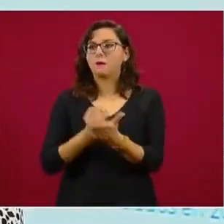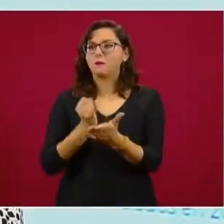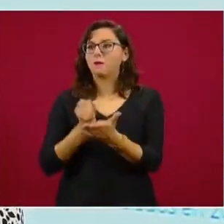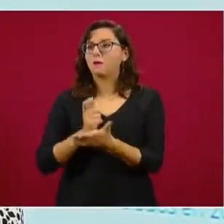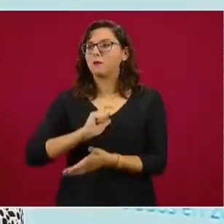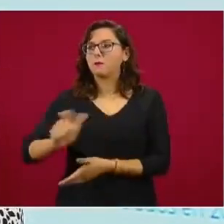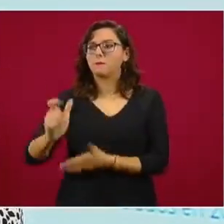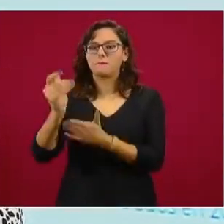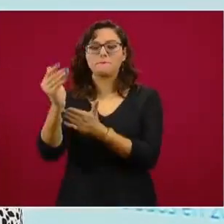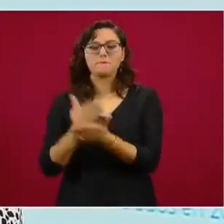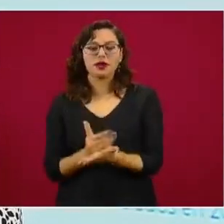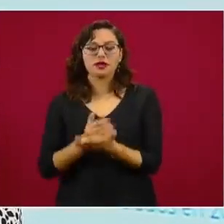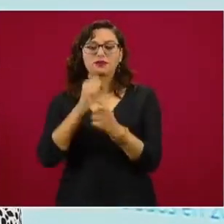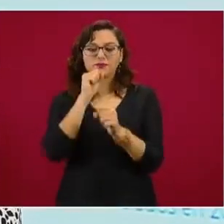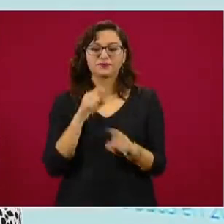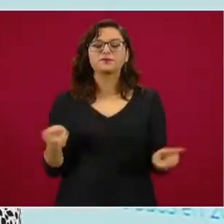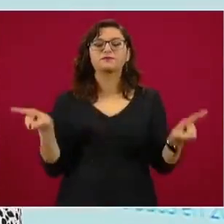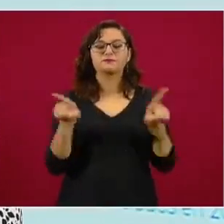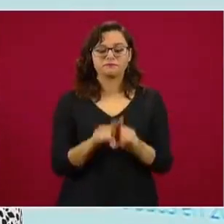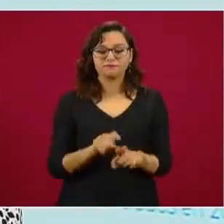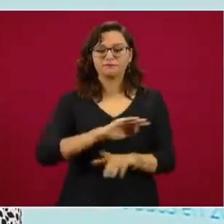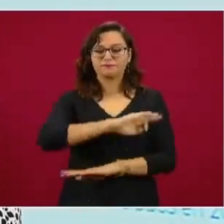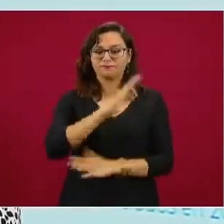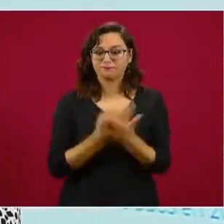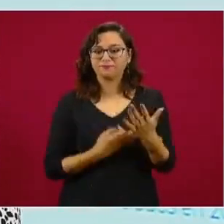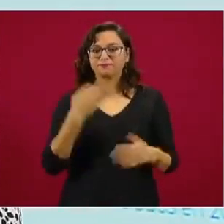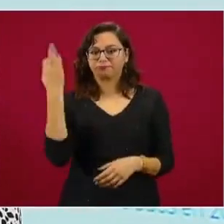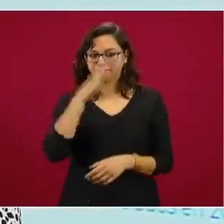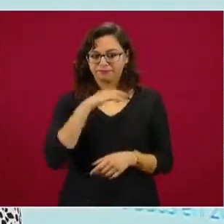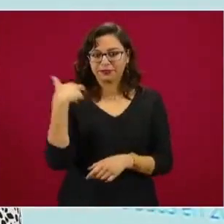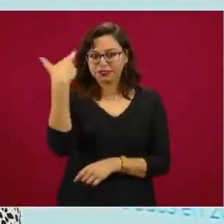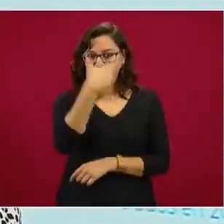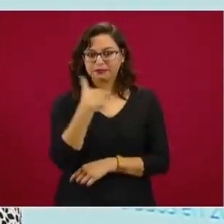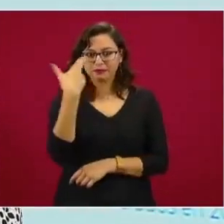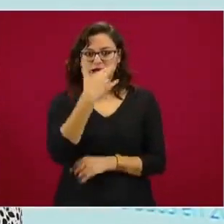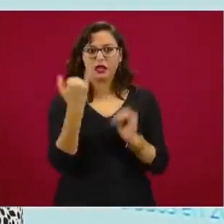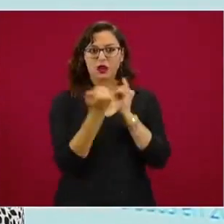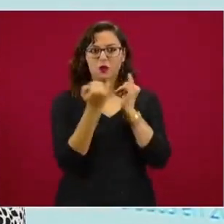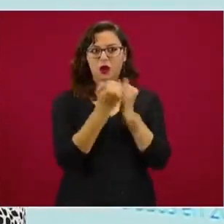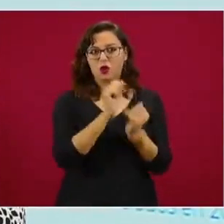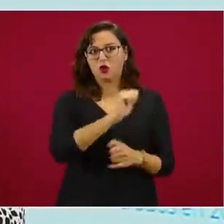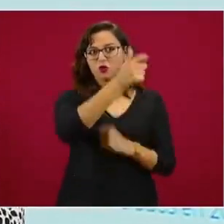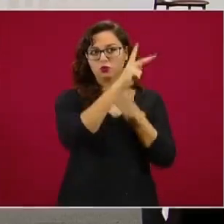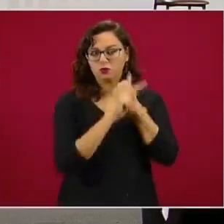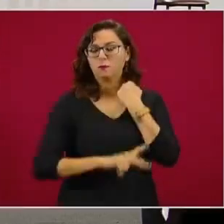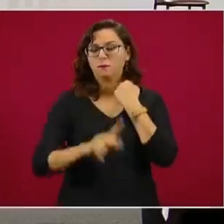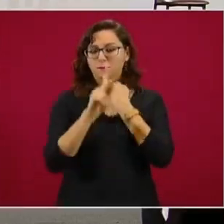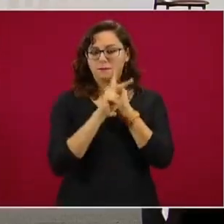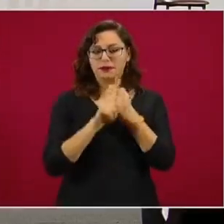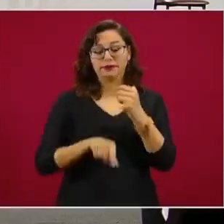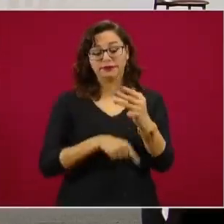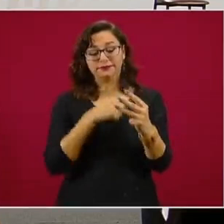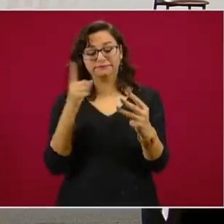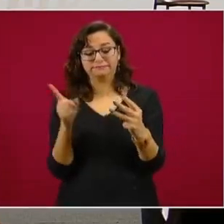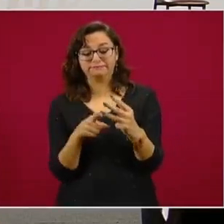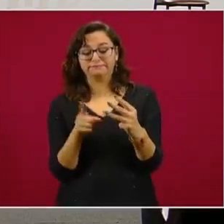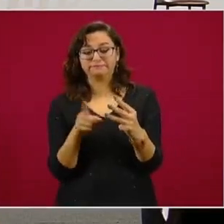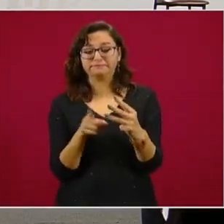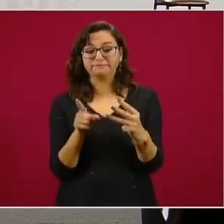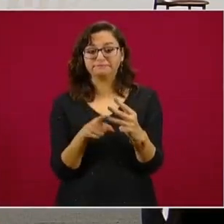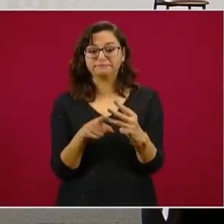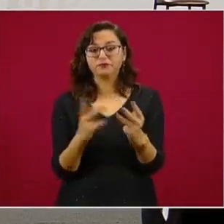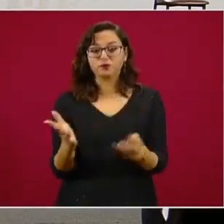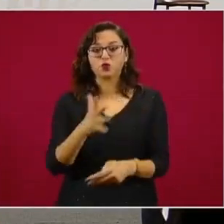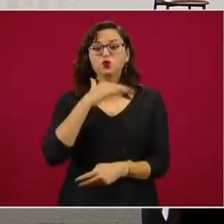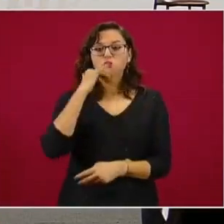combatir el contrabando y algunas revisiones en la parte de comercio exterior. Y la tercera línea de acción fue combatir